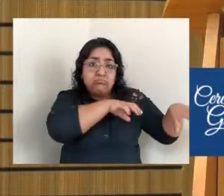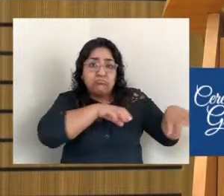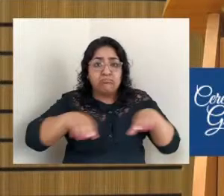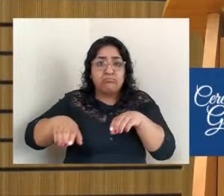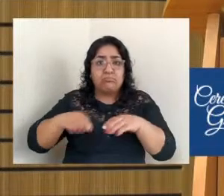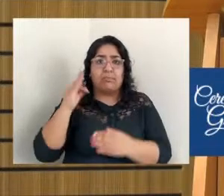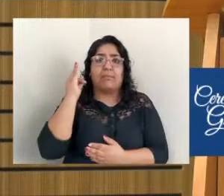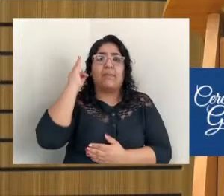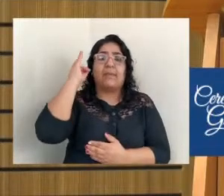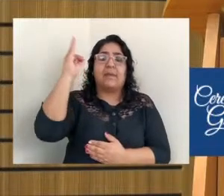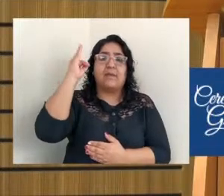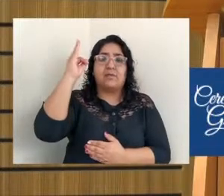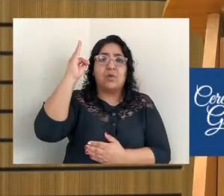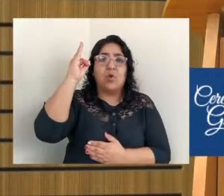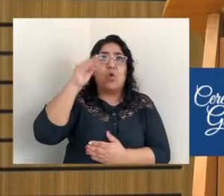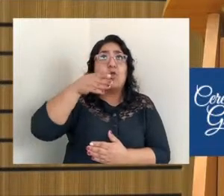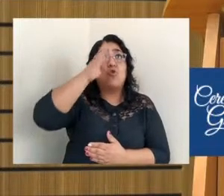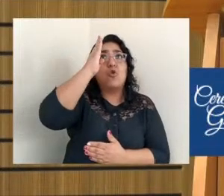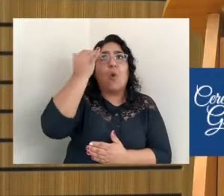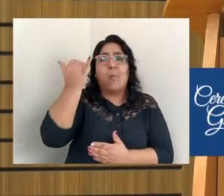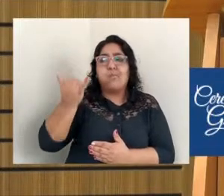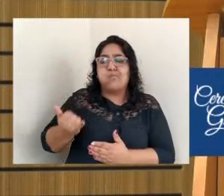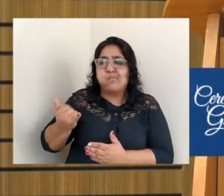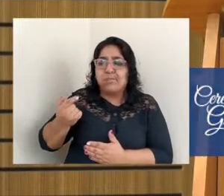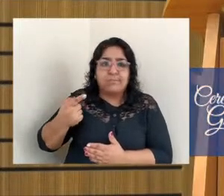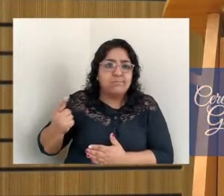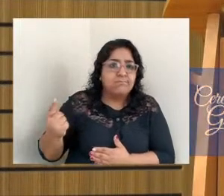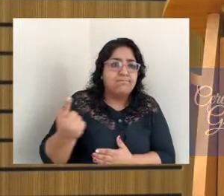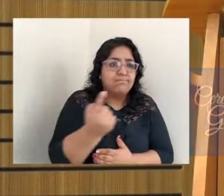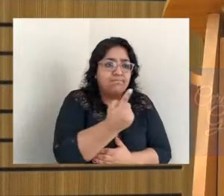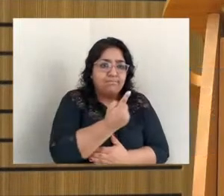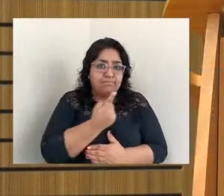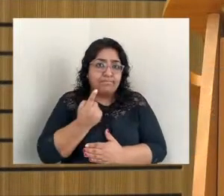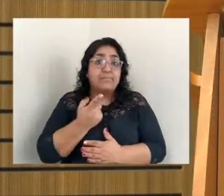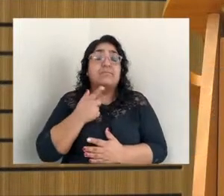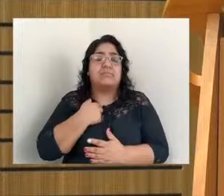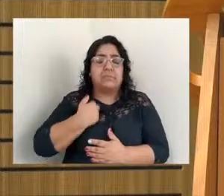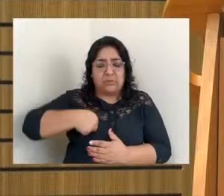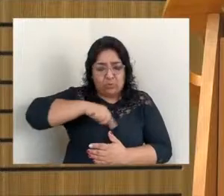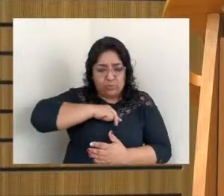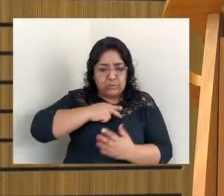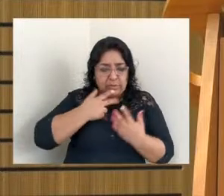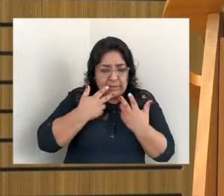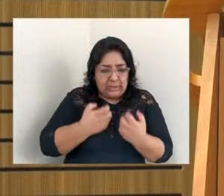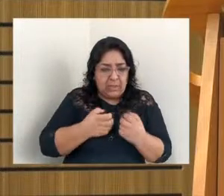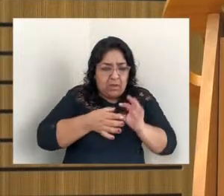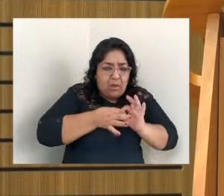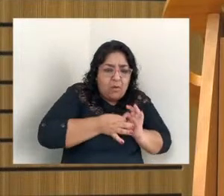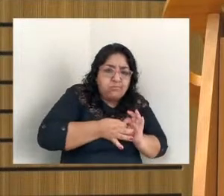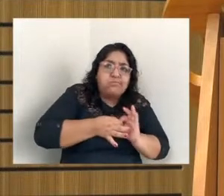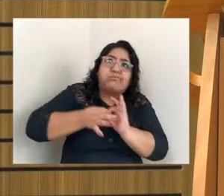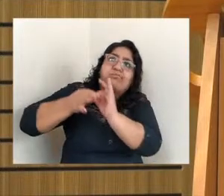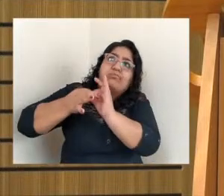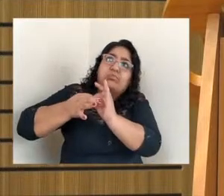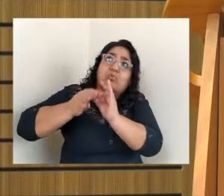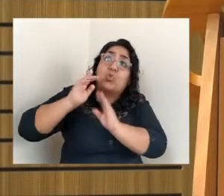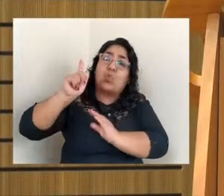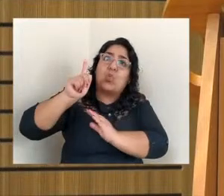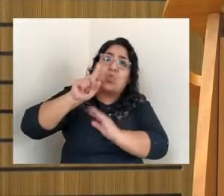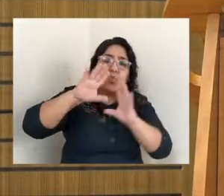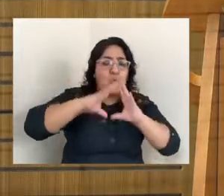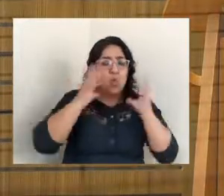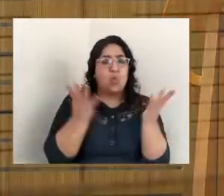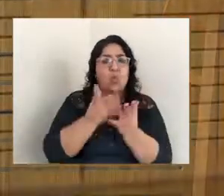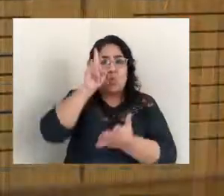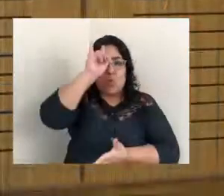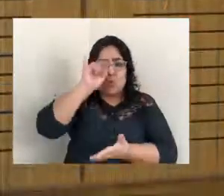testigos de tu presencia entre nosotros. Queremos ser uno, Señor, para que el mundo crea que